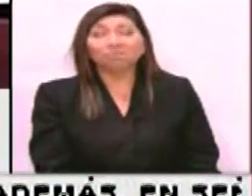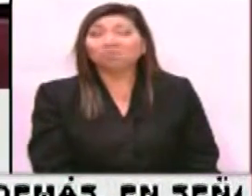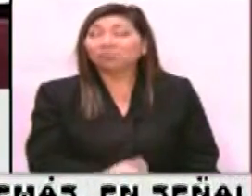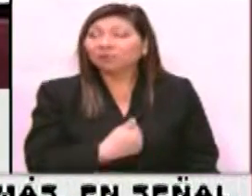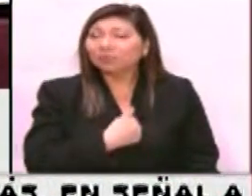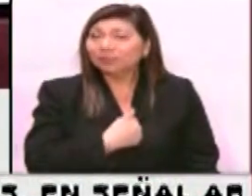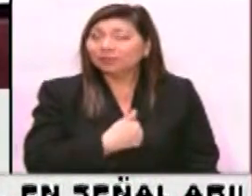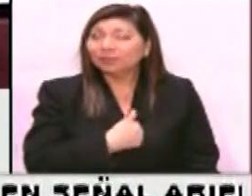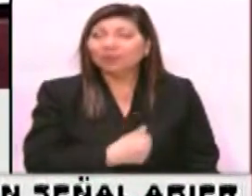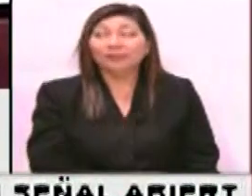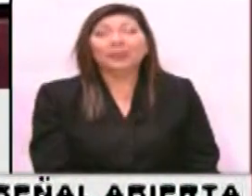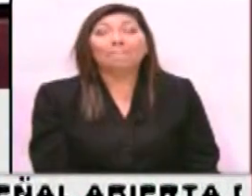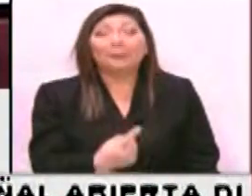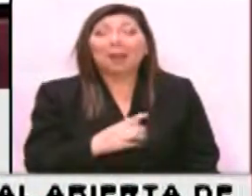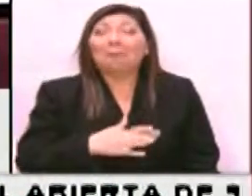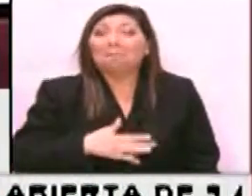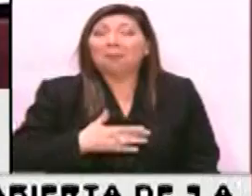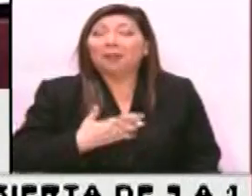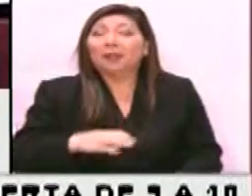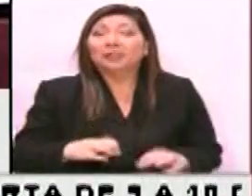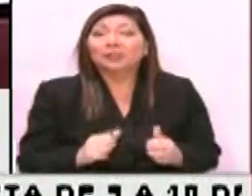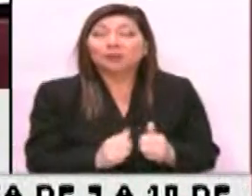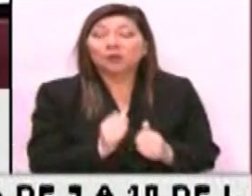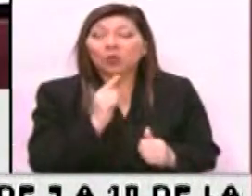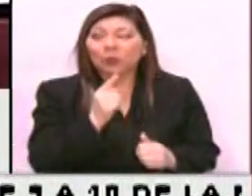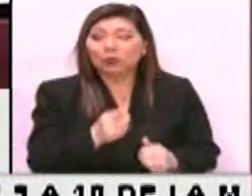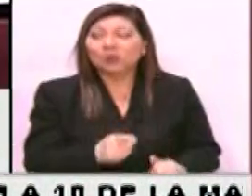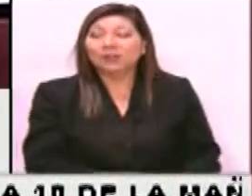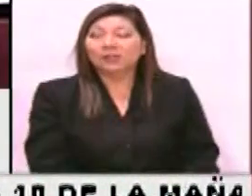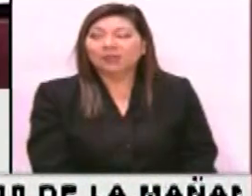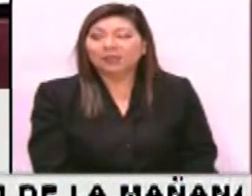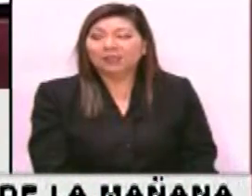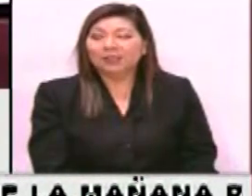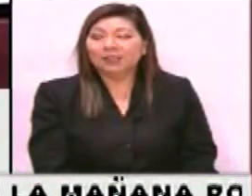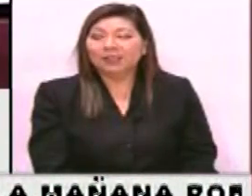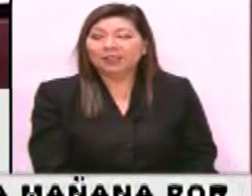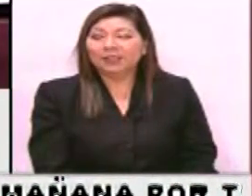impropio para poder hacer una acusación de esta naturaleza.